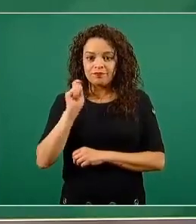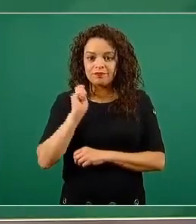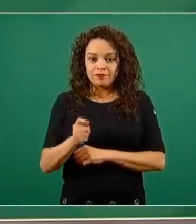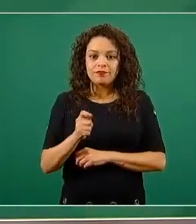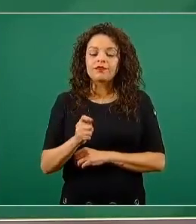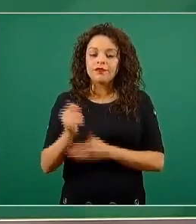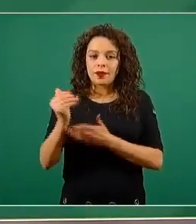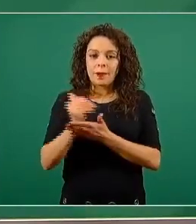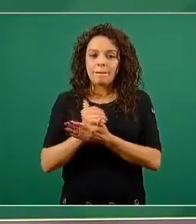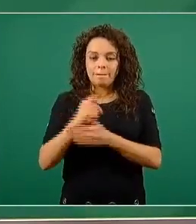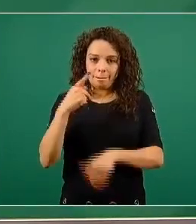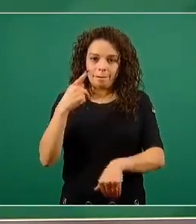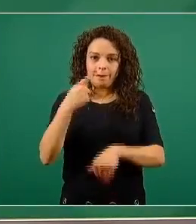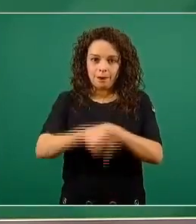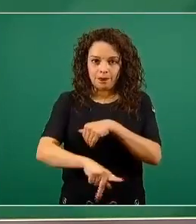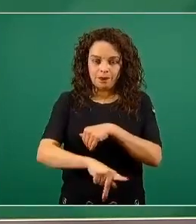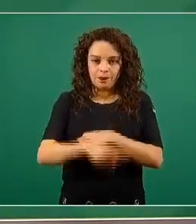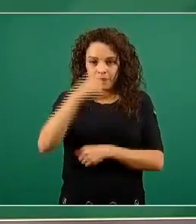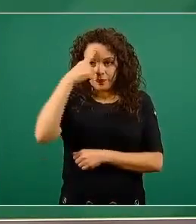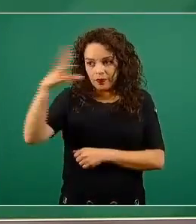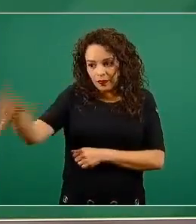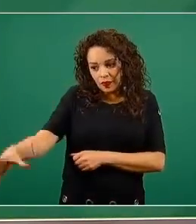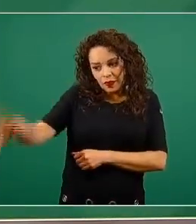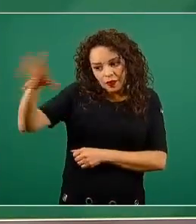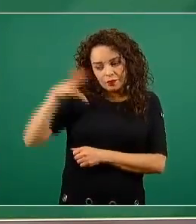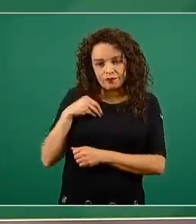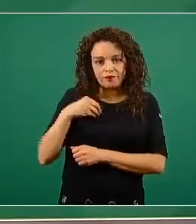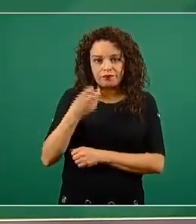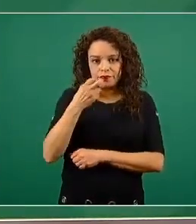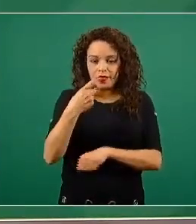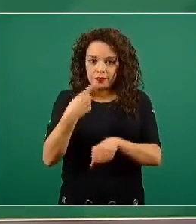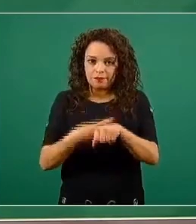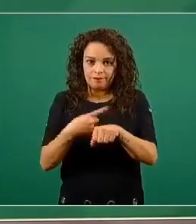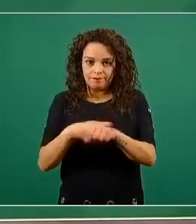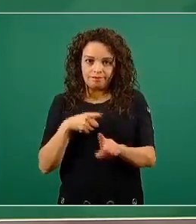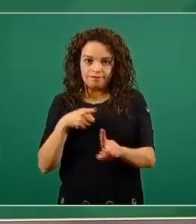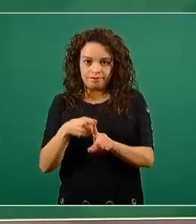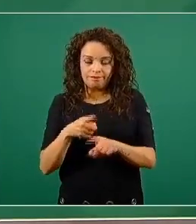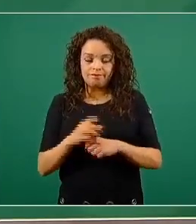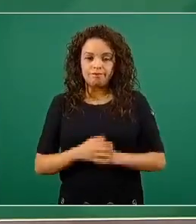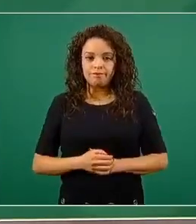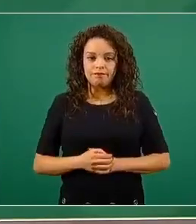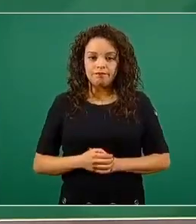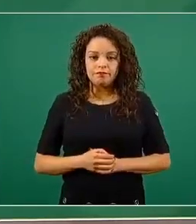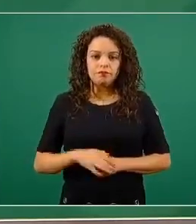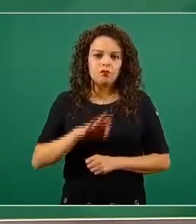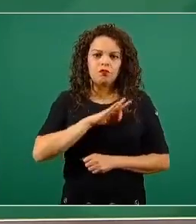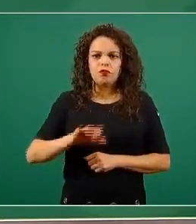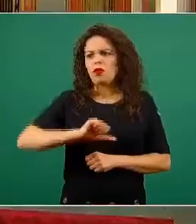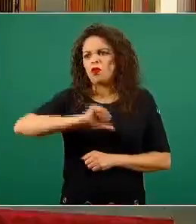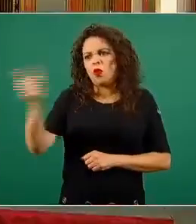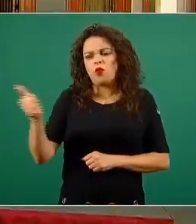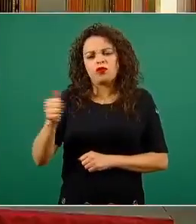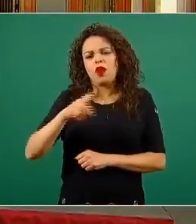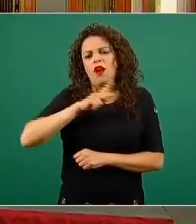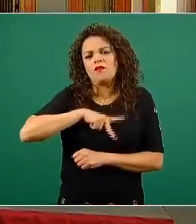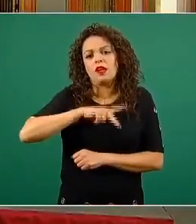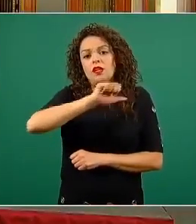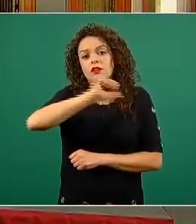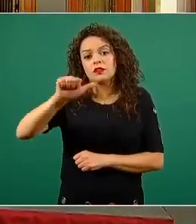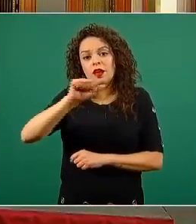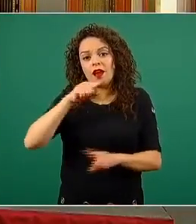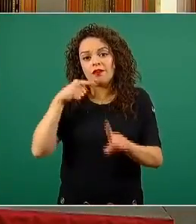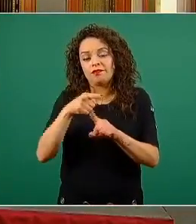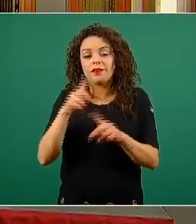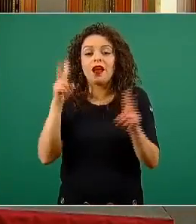el riesgo de contraer esta enfermedad particularmente. Puede ser cualquier otro virus respiratorio, pero esta es la